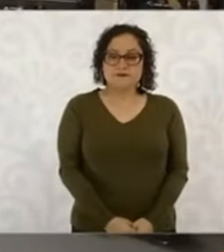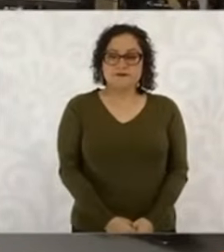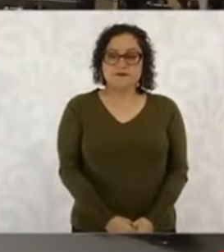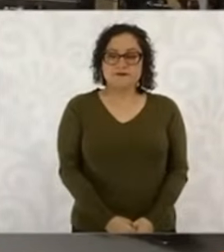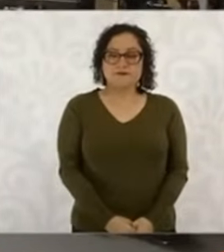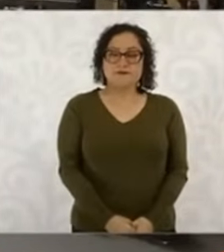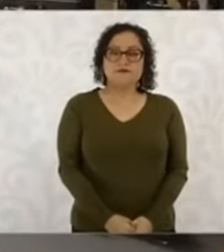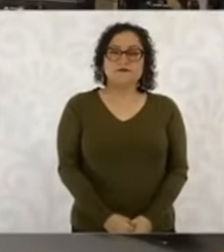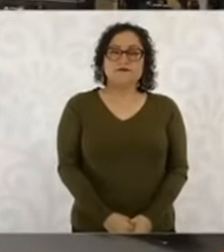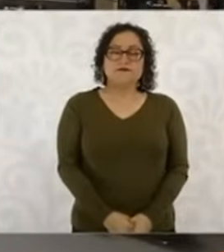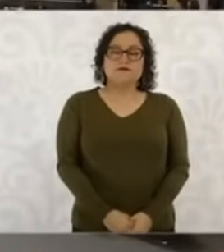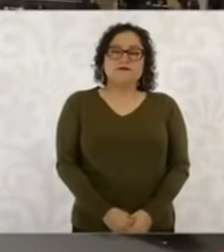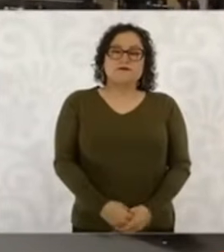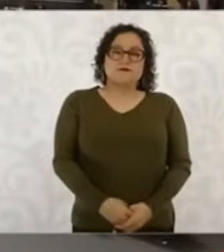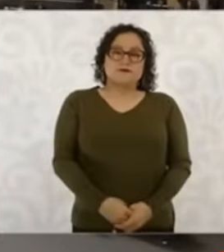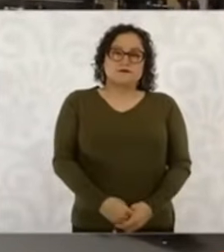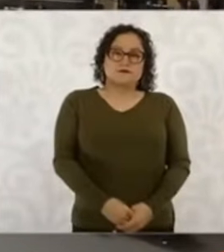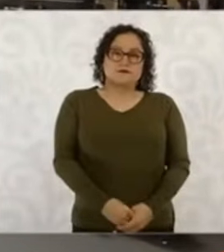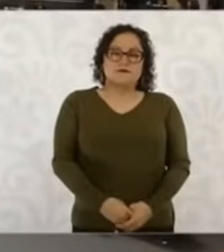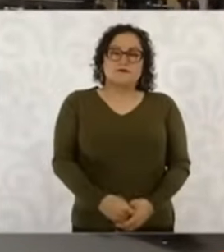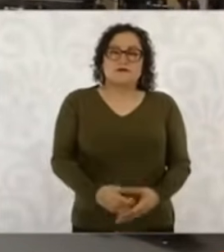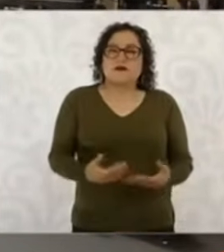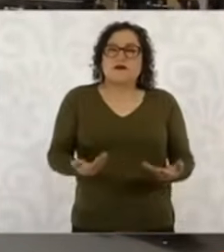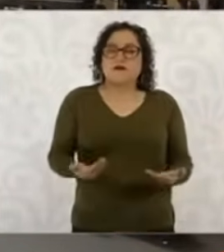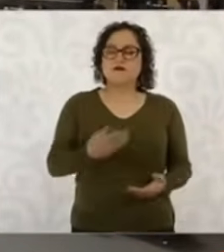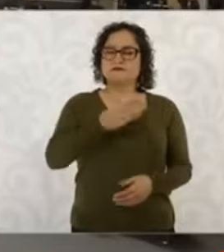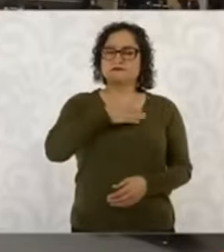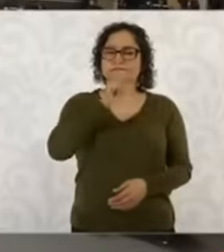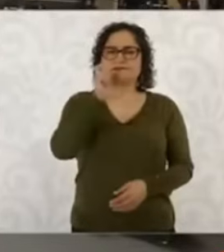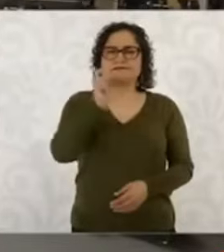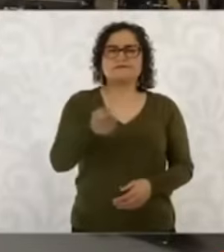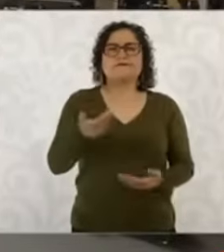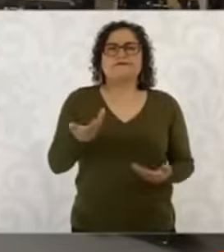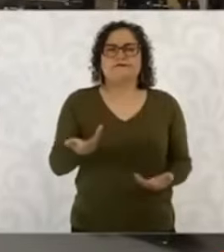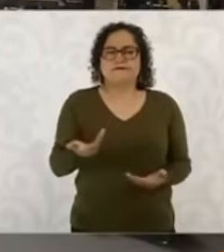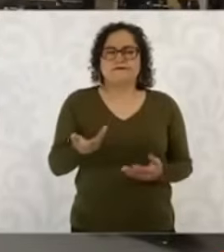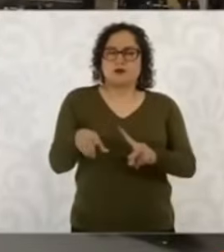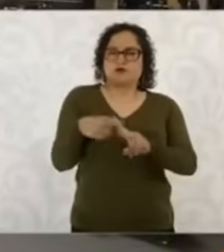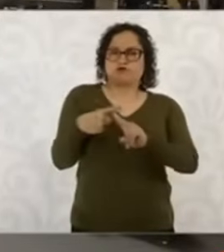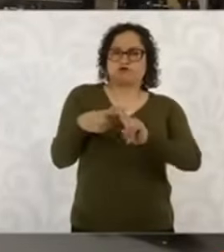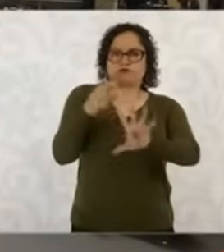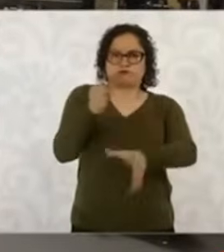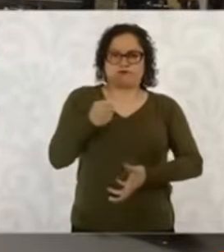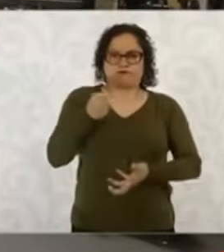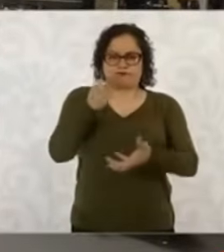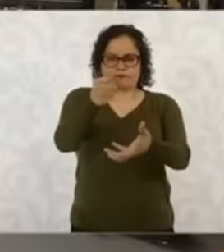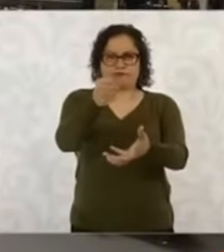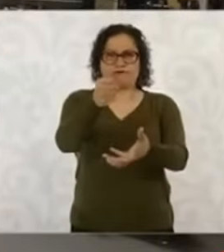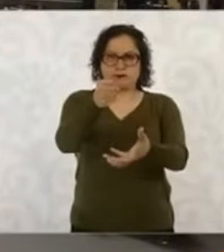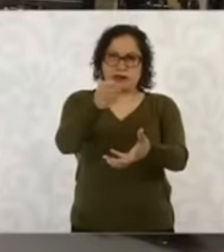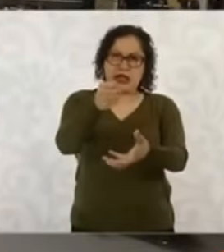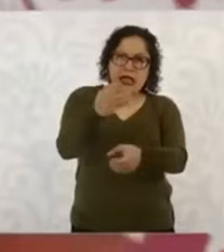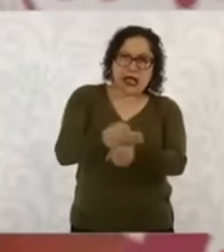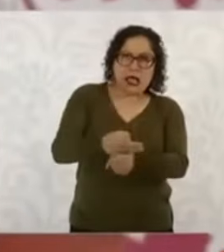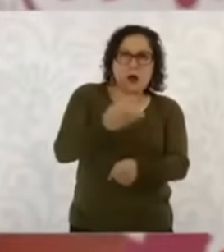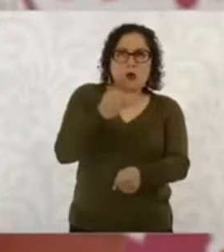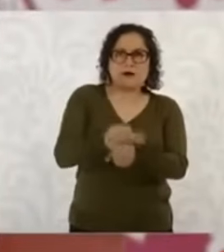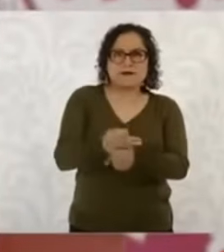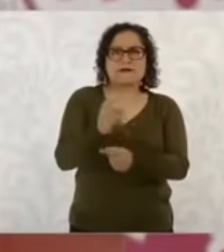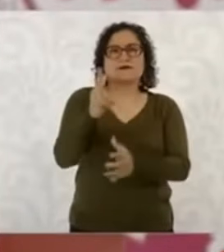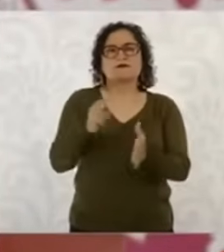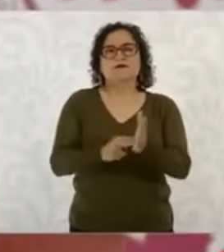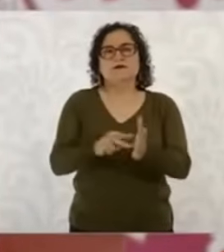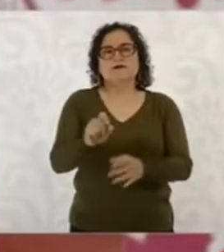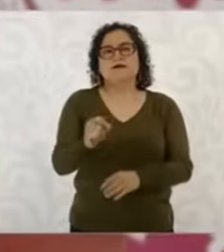Bueno, ¿qué características tiene el paquete económico de 2026? ¿Qué es el paquete